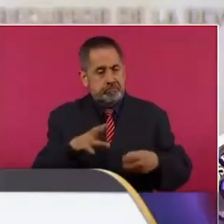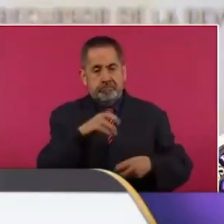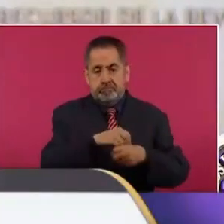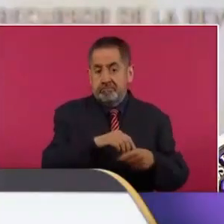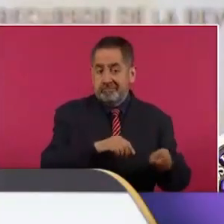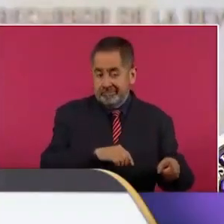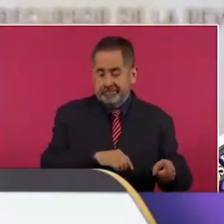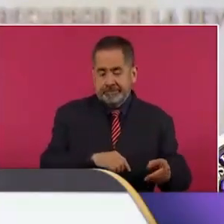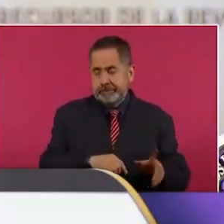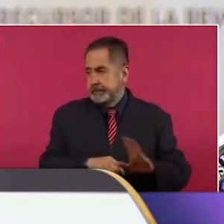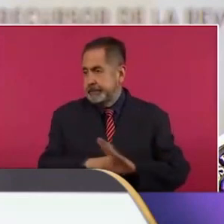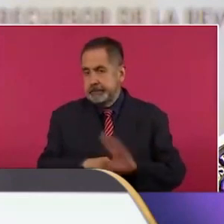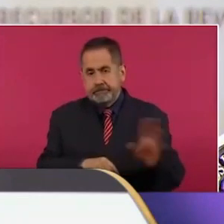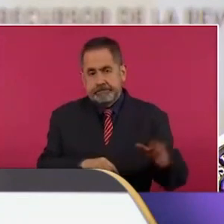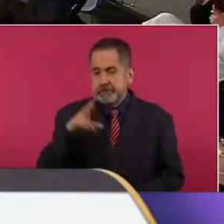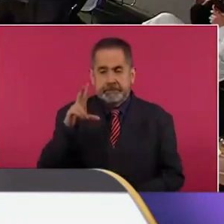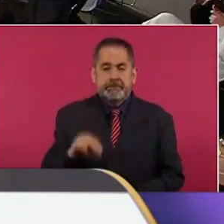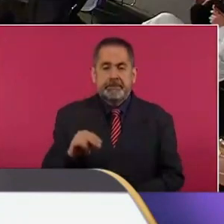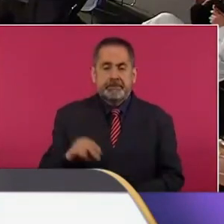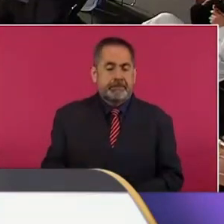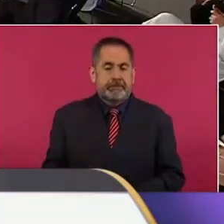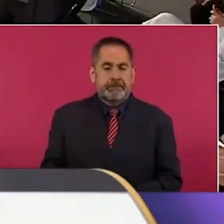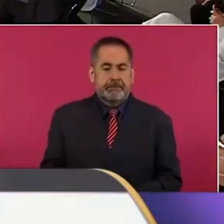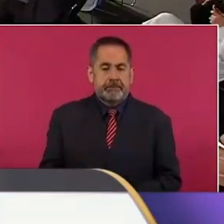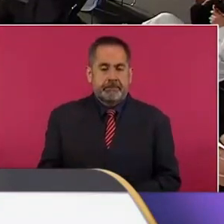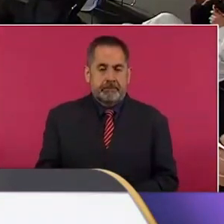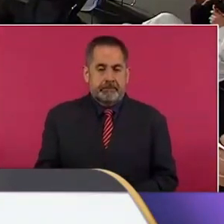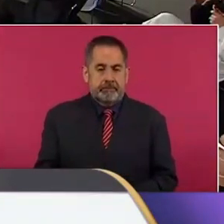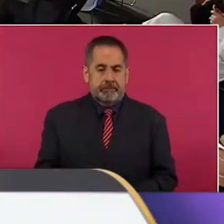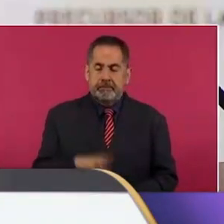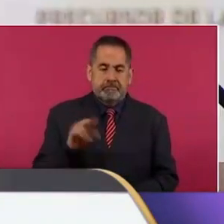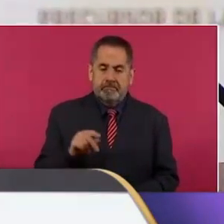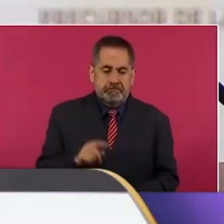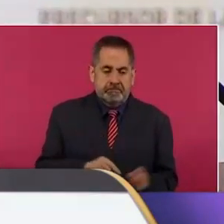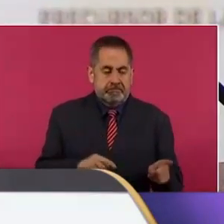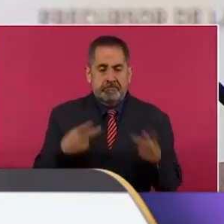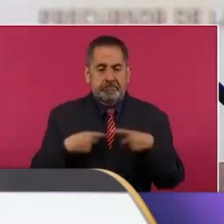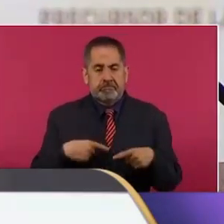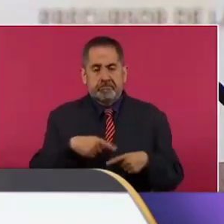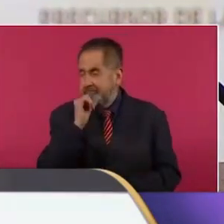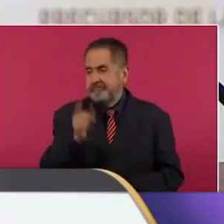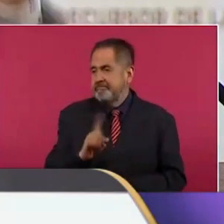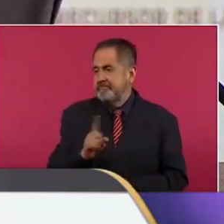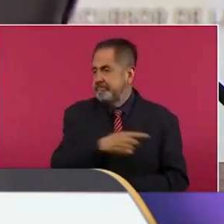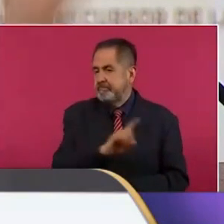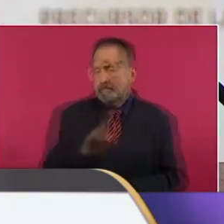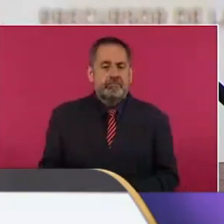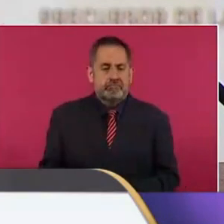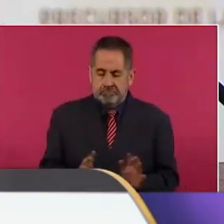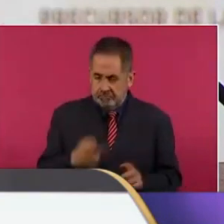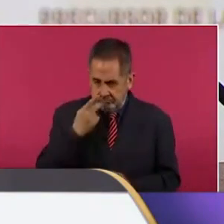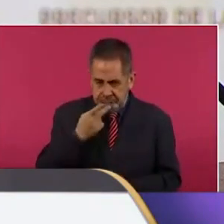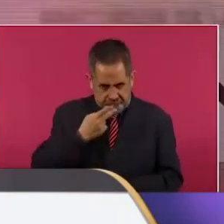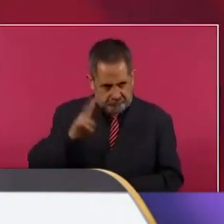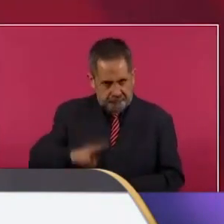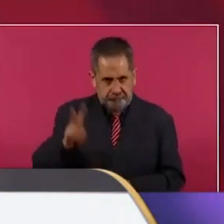los integrantes del Poder Judicial no son gentes caracterizadas por la honestidad. O sea, hablando en